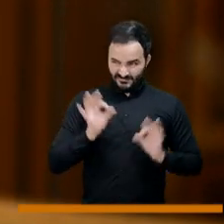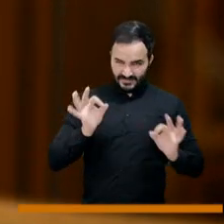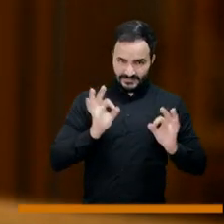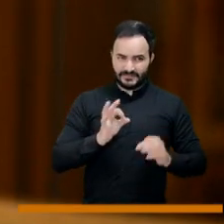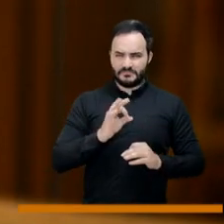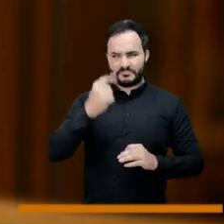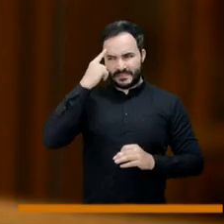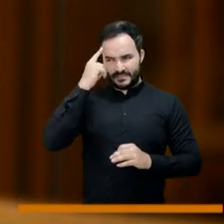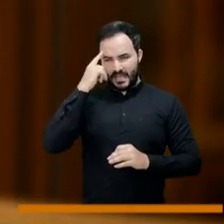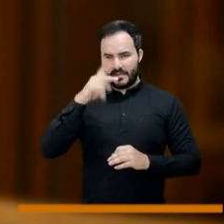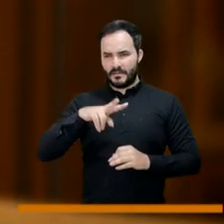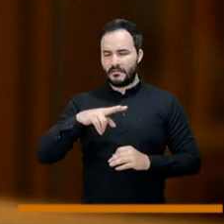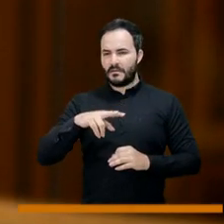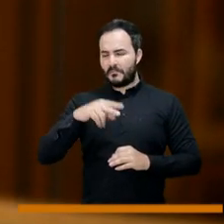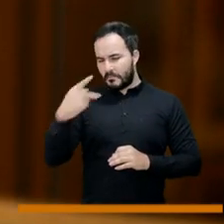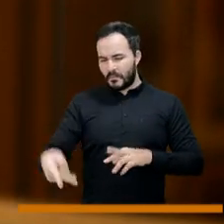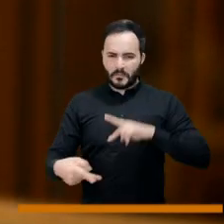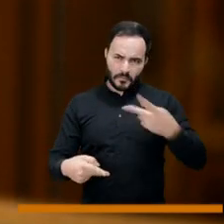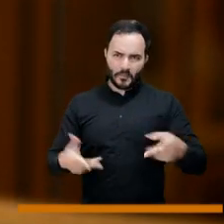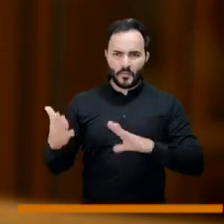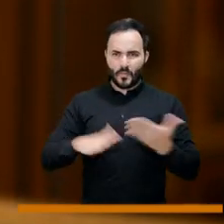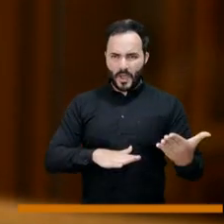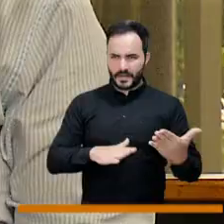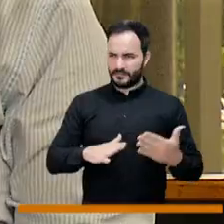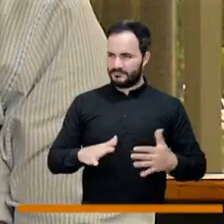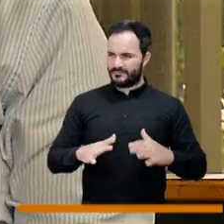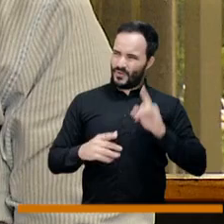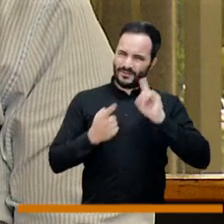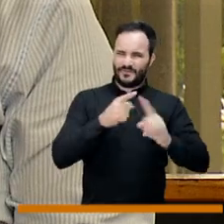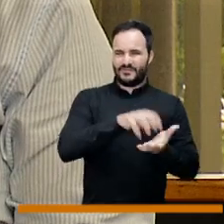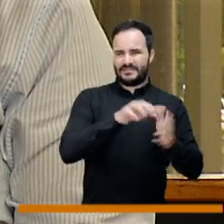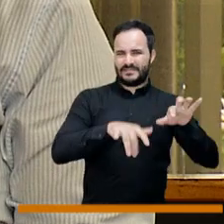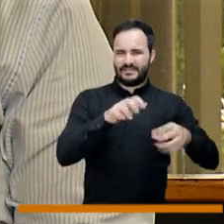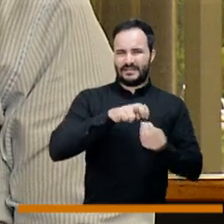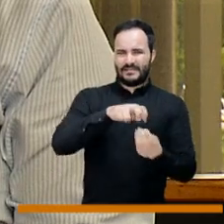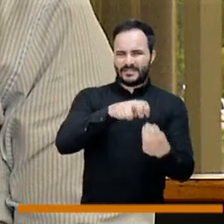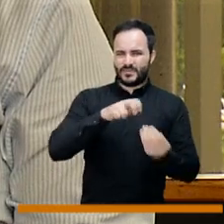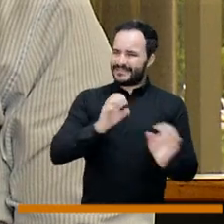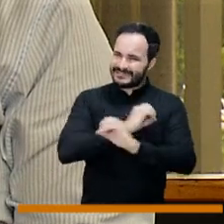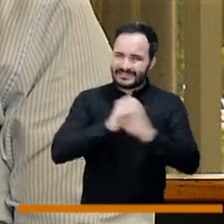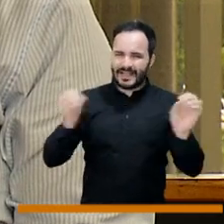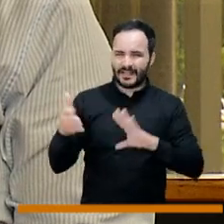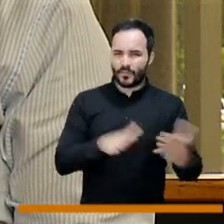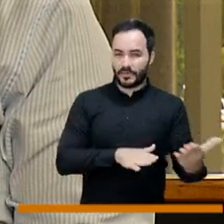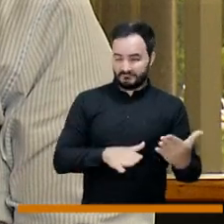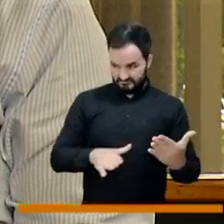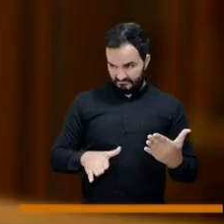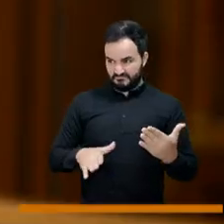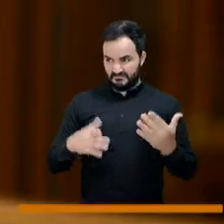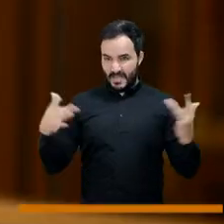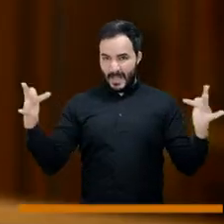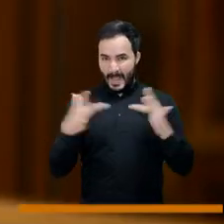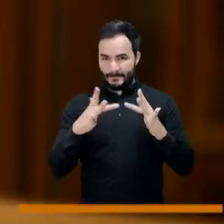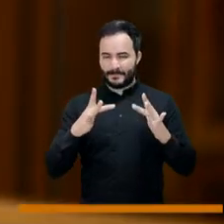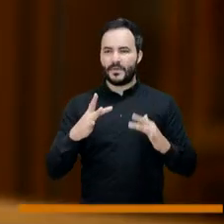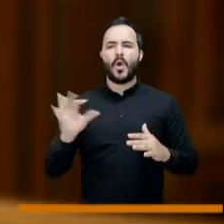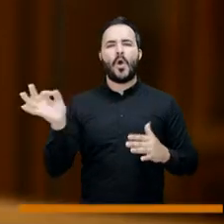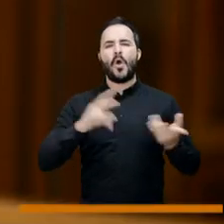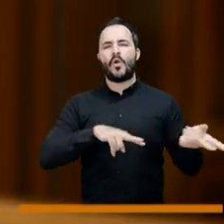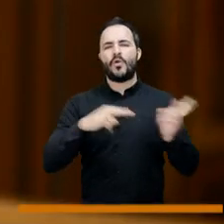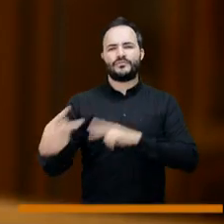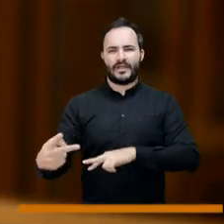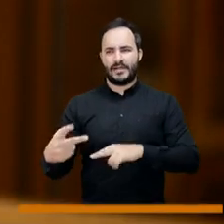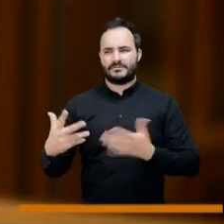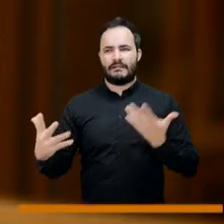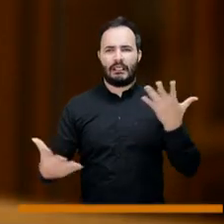de la Secretaría Movilidad Visión Cero, o por el contrario, usted cree que inmoviliza la ciudadanía y se arma